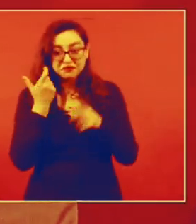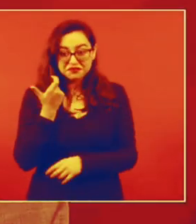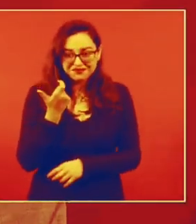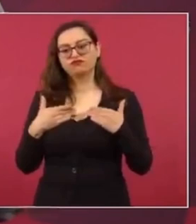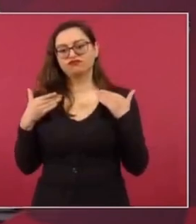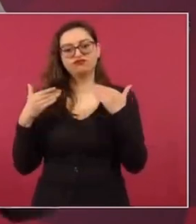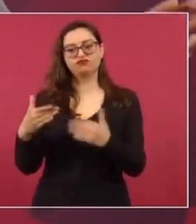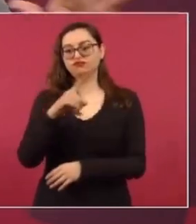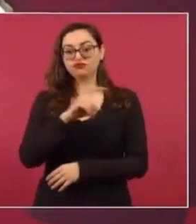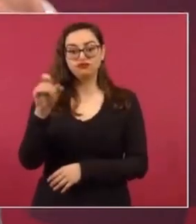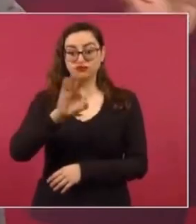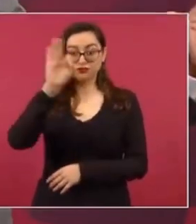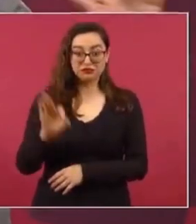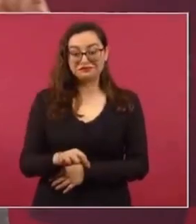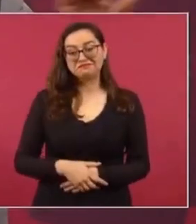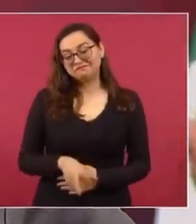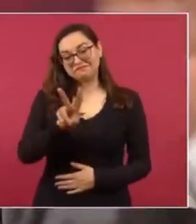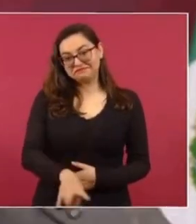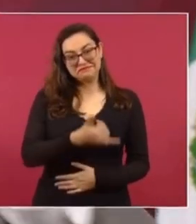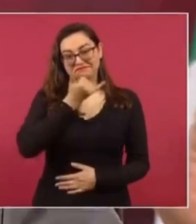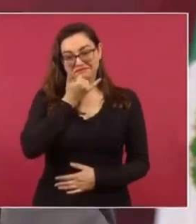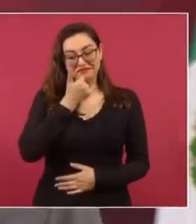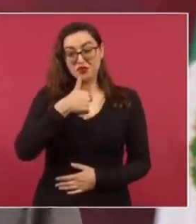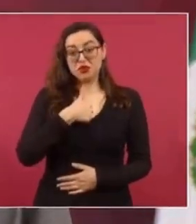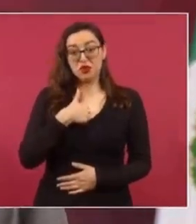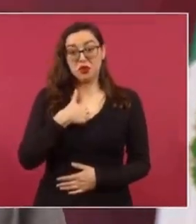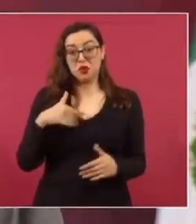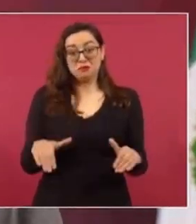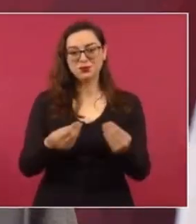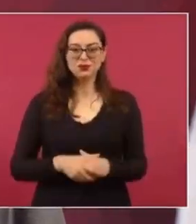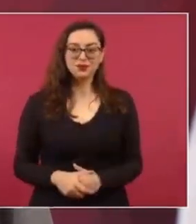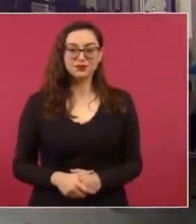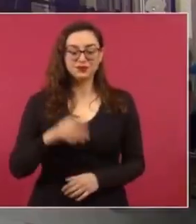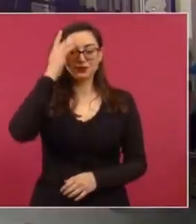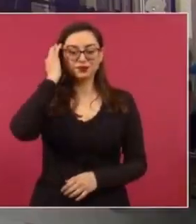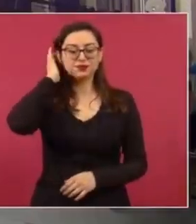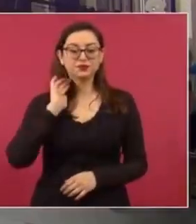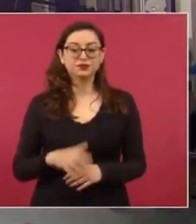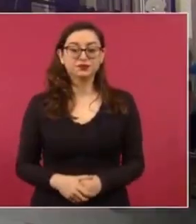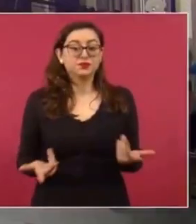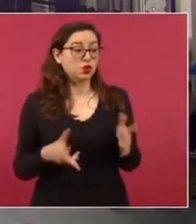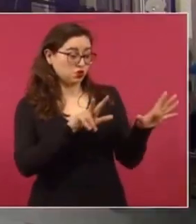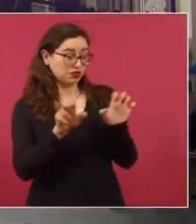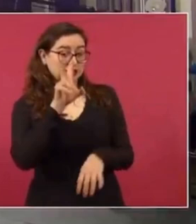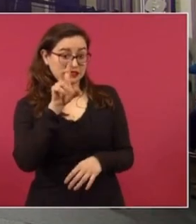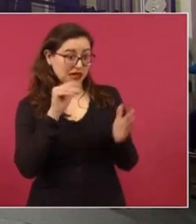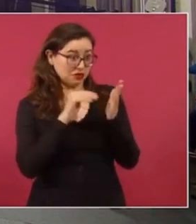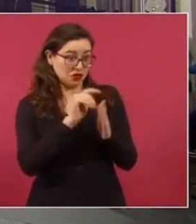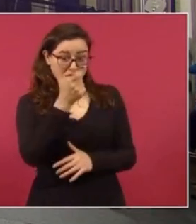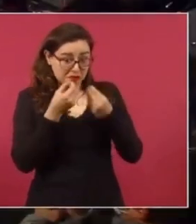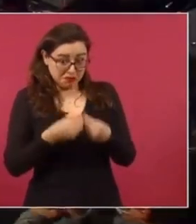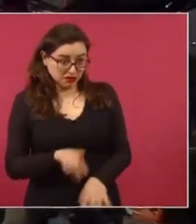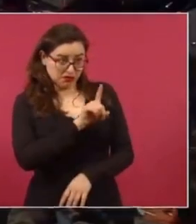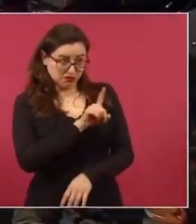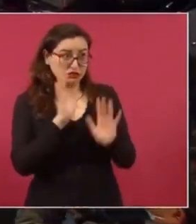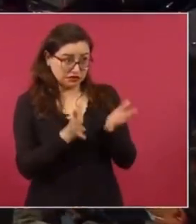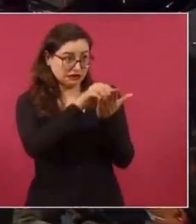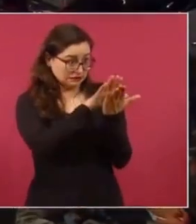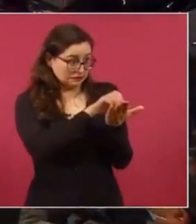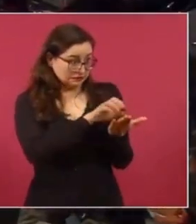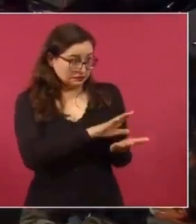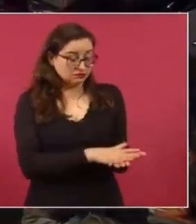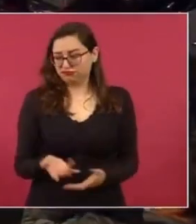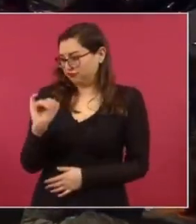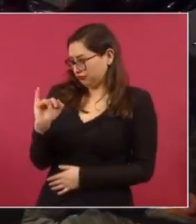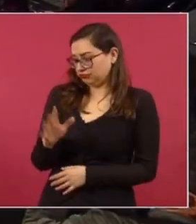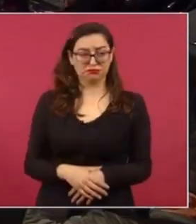un centavo. No soy objetivo en este caso. Presidente, la quiero mucho. Estos 830 millones de pesos entonces están ya debidamente justificados, sí. Y fueron canalizados